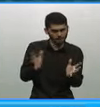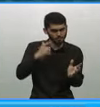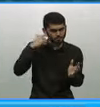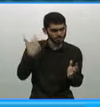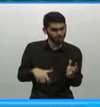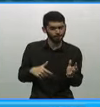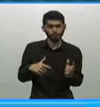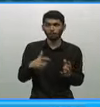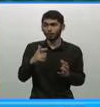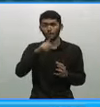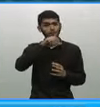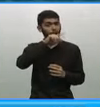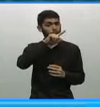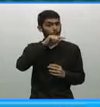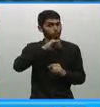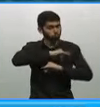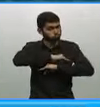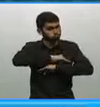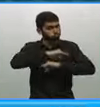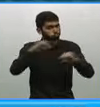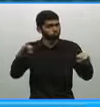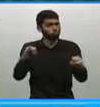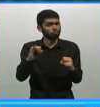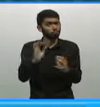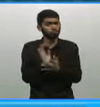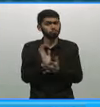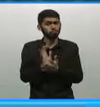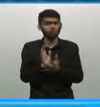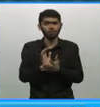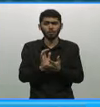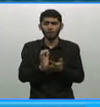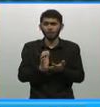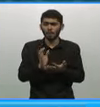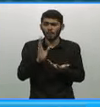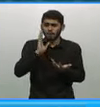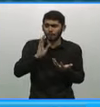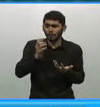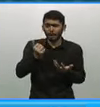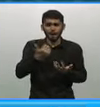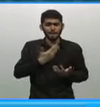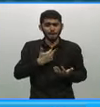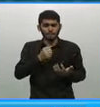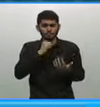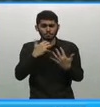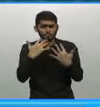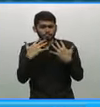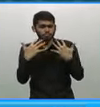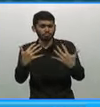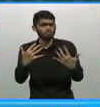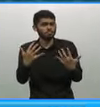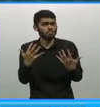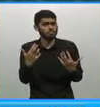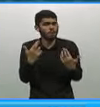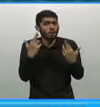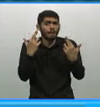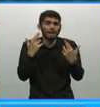hubiese preferido que la AFA se pudiese destacar en una rueda de prensa como la de hoy, que la AFA hubiese tomado